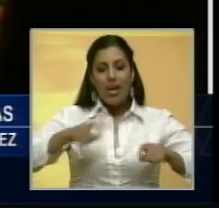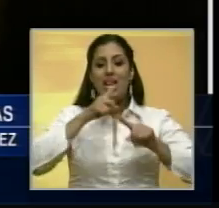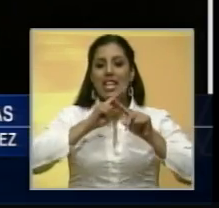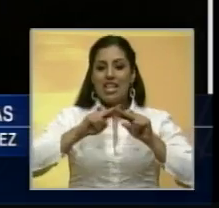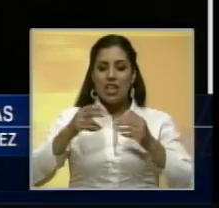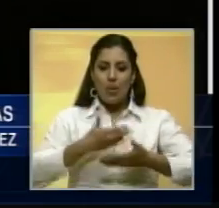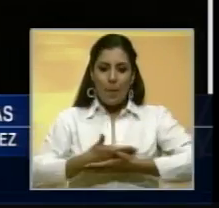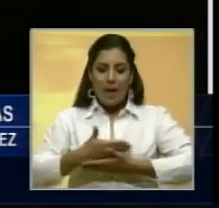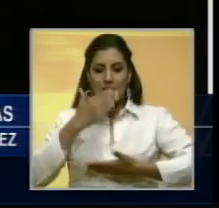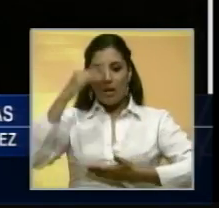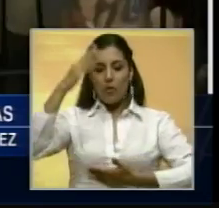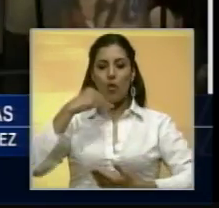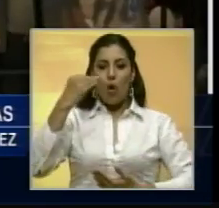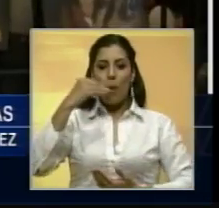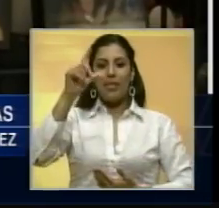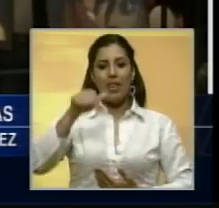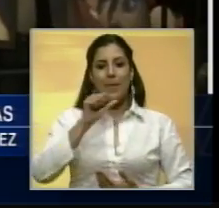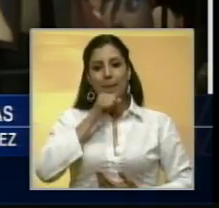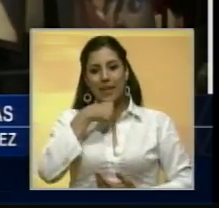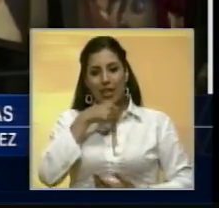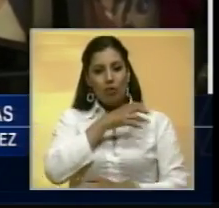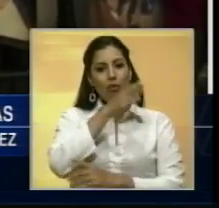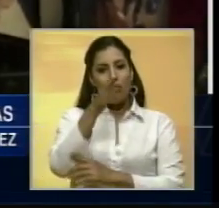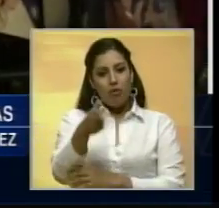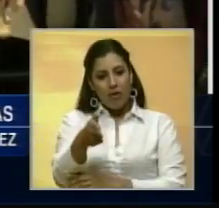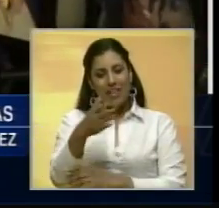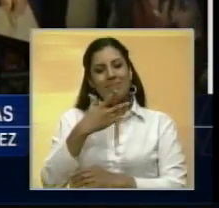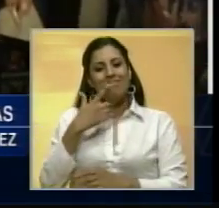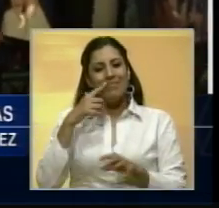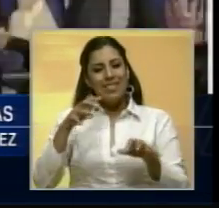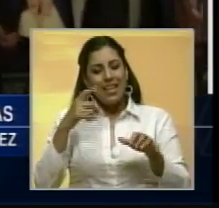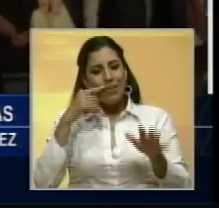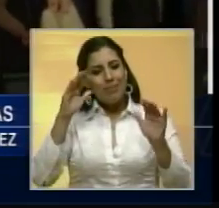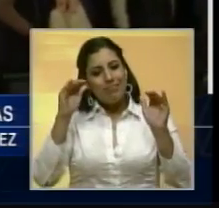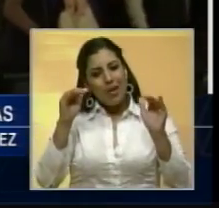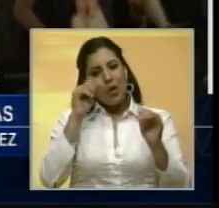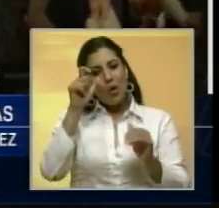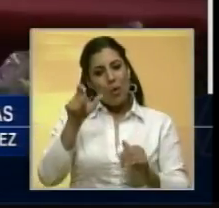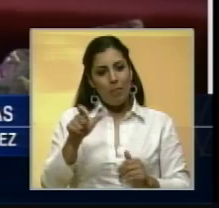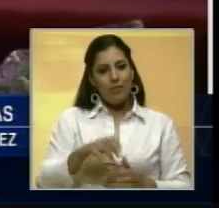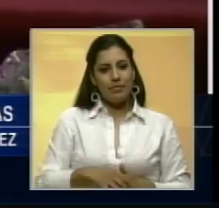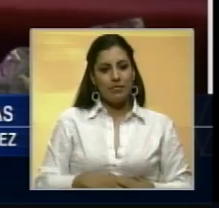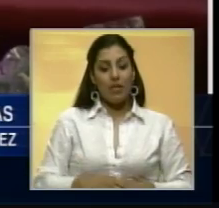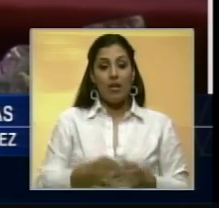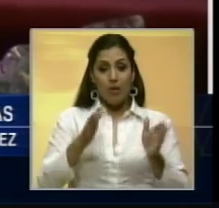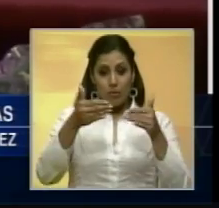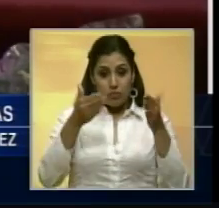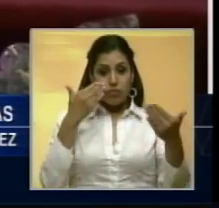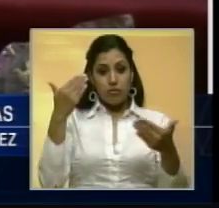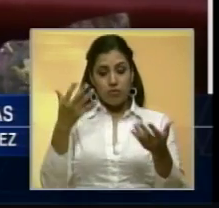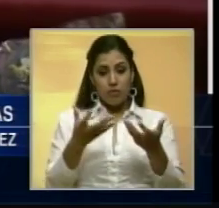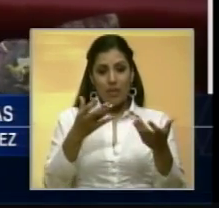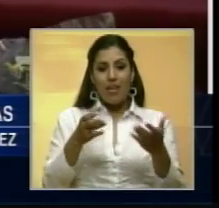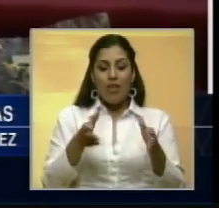brazos, jóvenes, adultos y personas de la tercera edad que anhelaban poder despedirse de Juan Gabriel. La urna del Divo salió del vestíbulo central